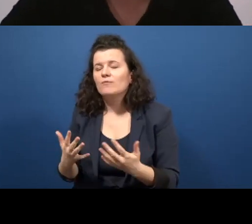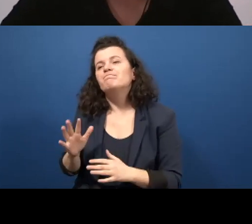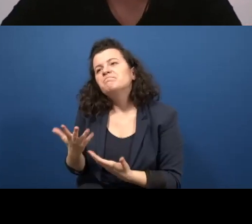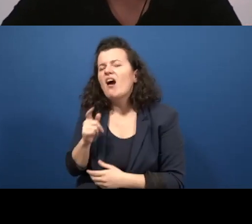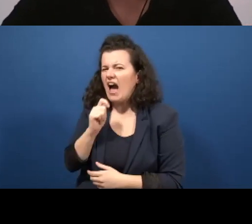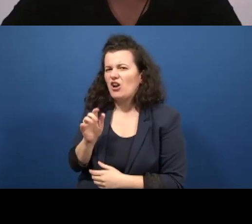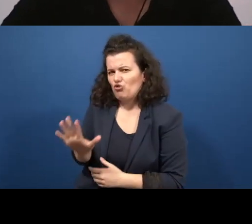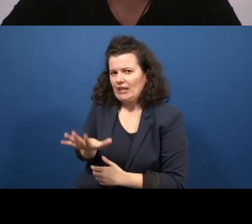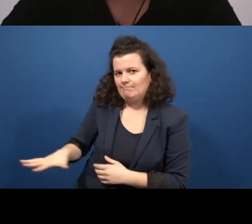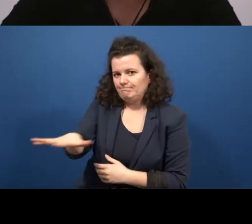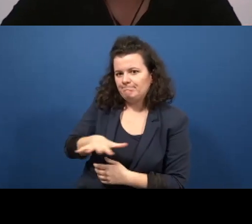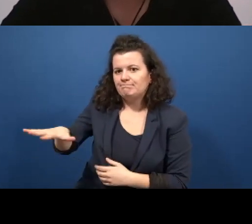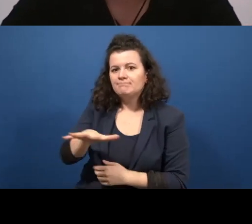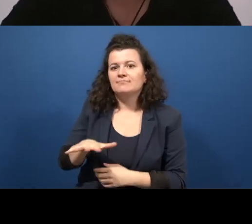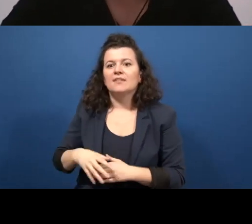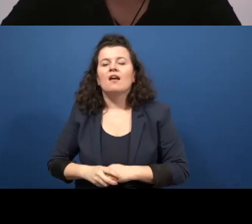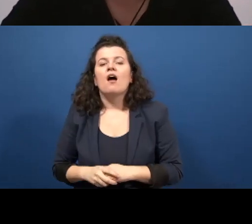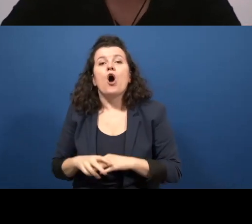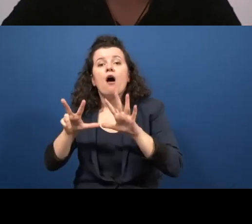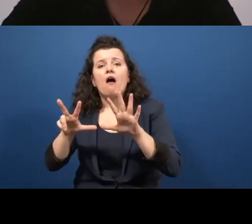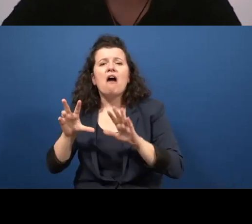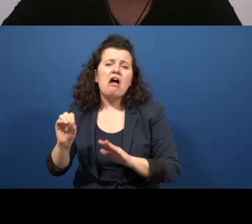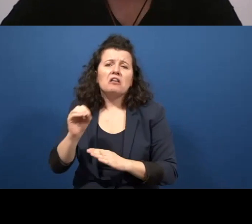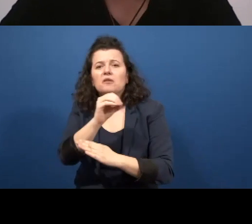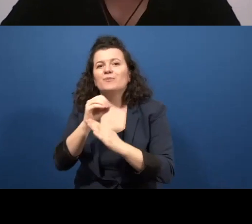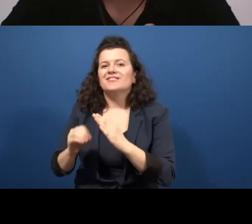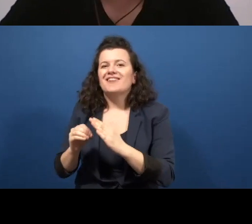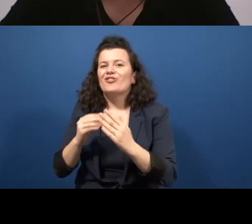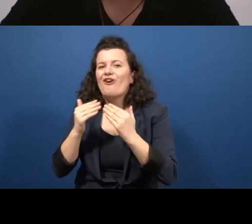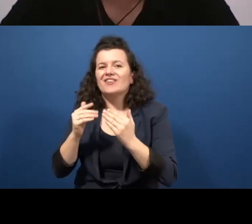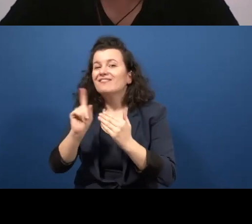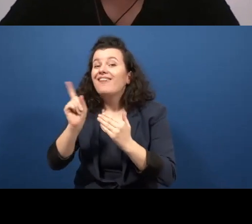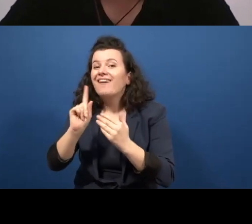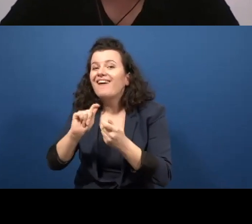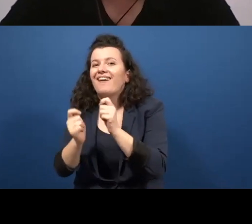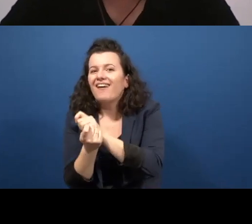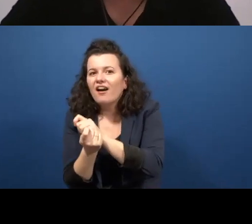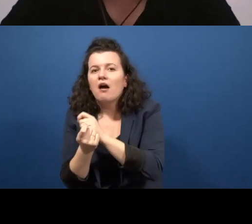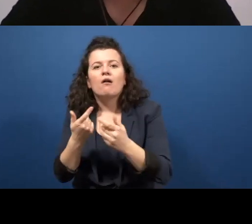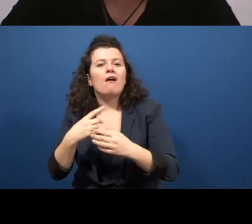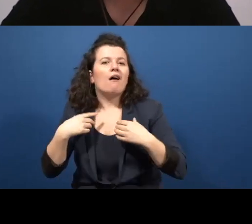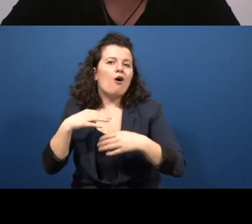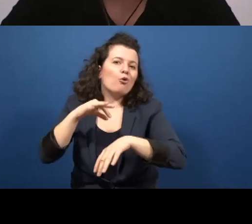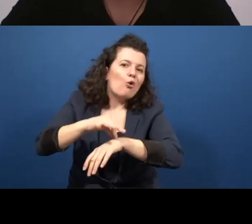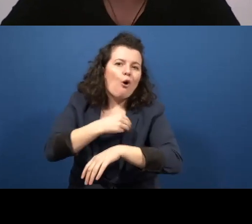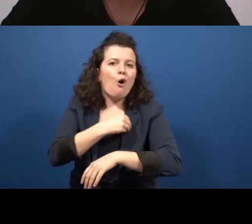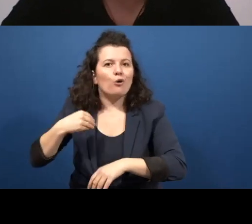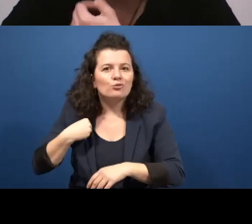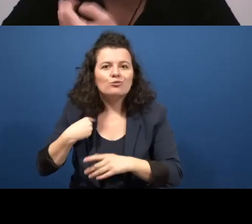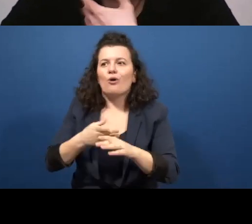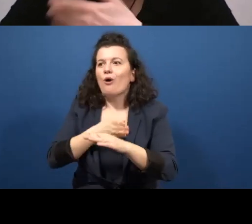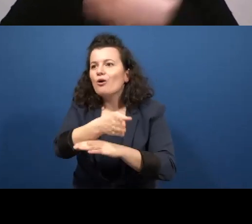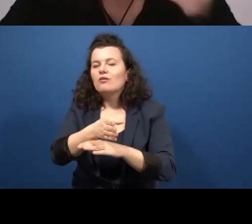Por lo menos en Hungría, el 80% de las asignaciones corresponden al área de la interpretación